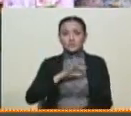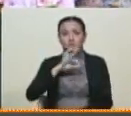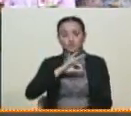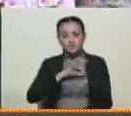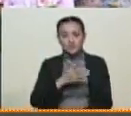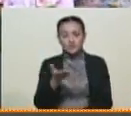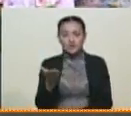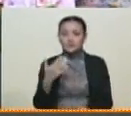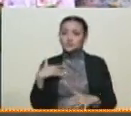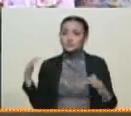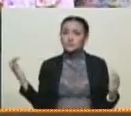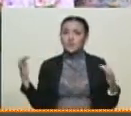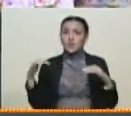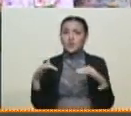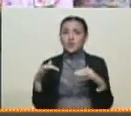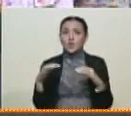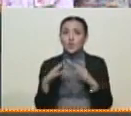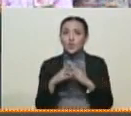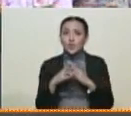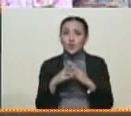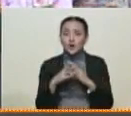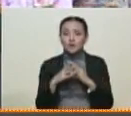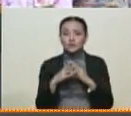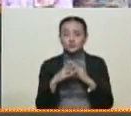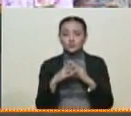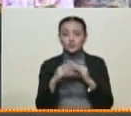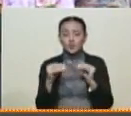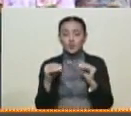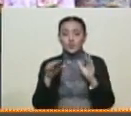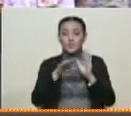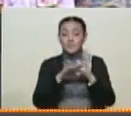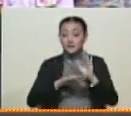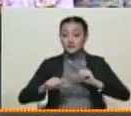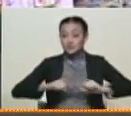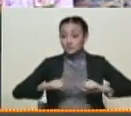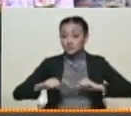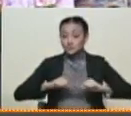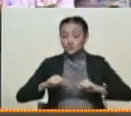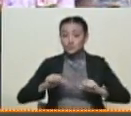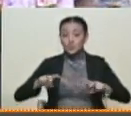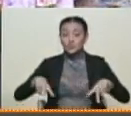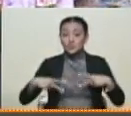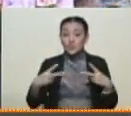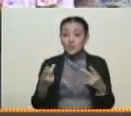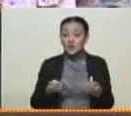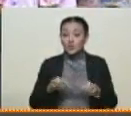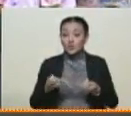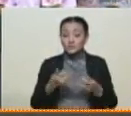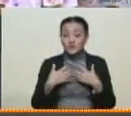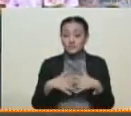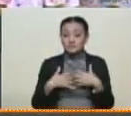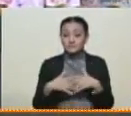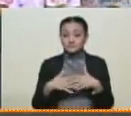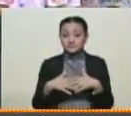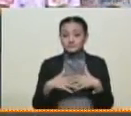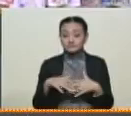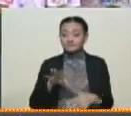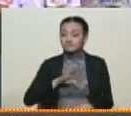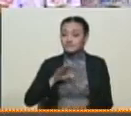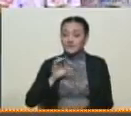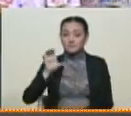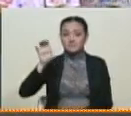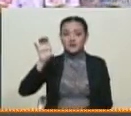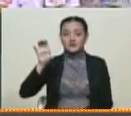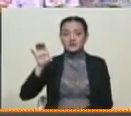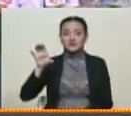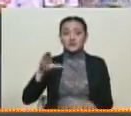yo los convoco a los cultores a que sean parte activa de una nueva economía productiva para el país, para que toda